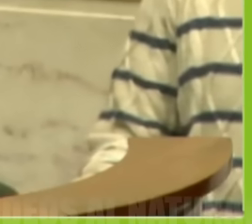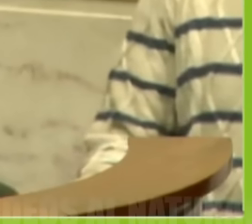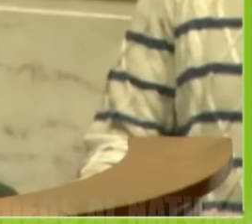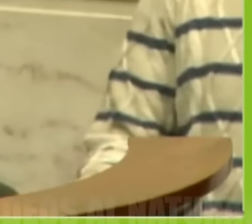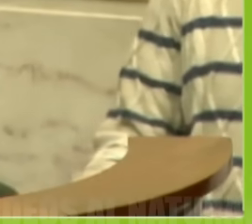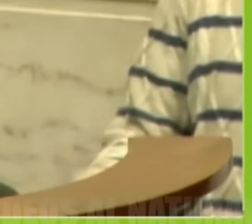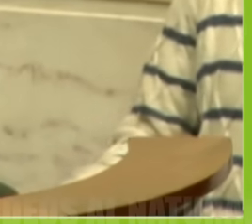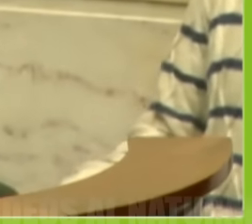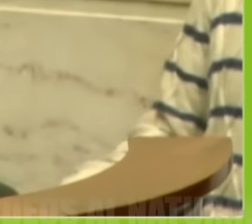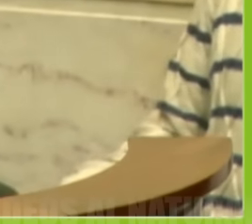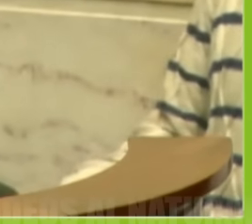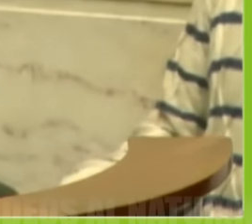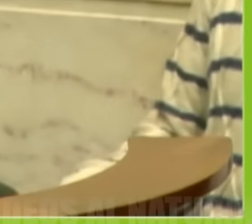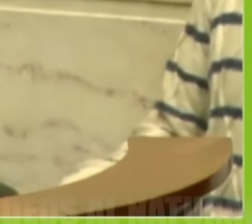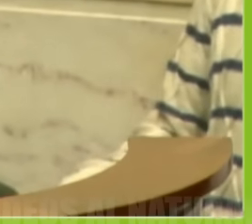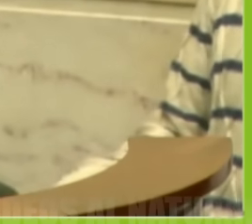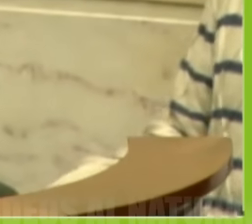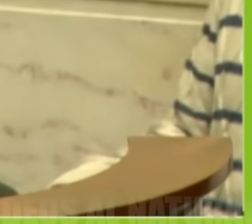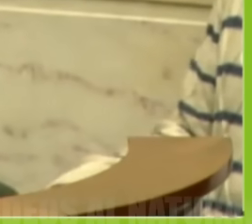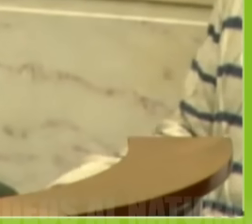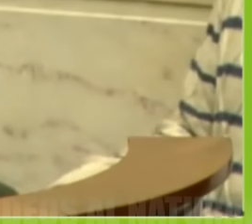como ahorita hablábamos